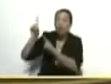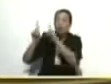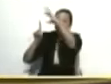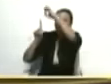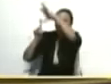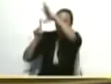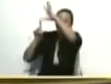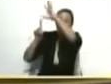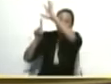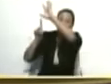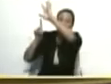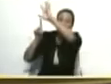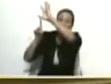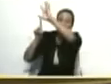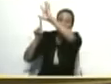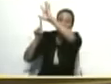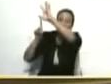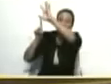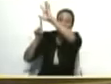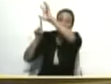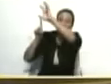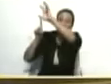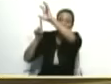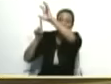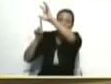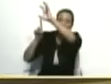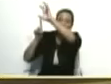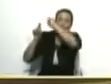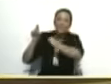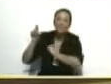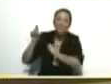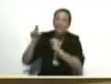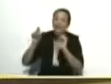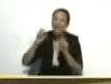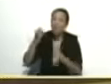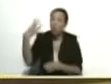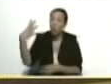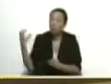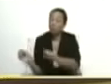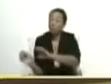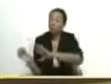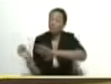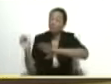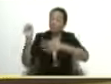Ustedes vieron el sol, ¿verdad? ¿El sol de Venezuela?